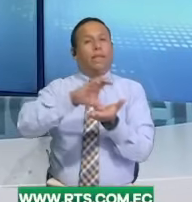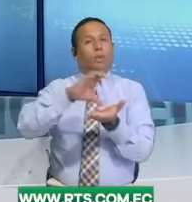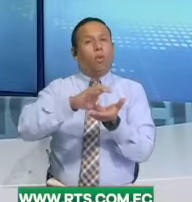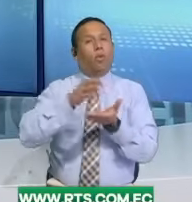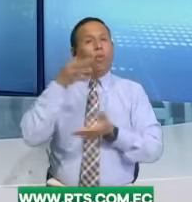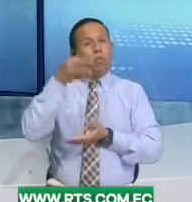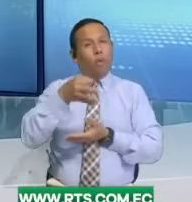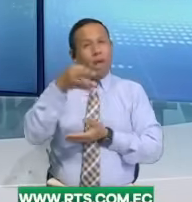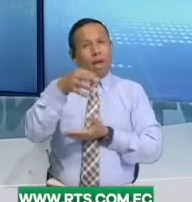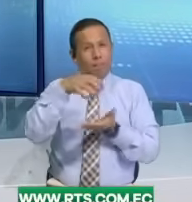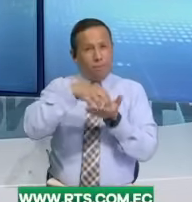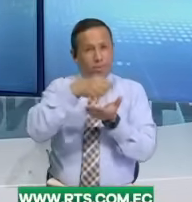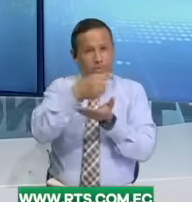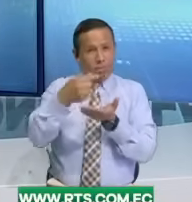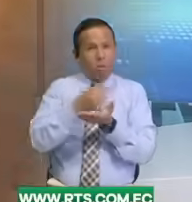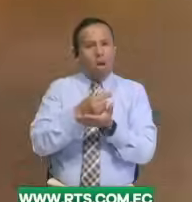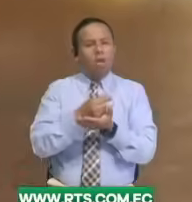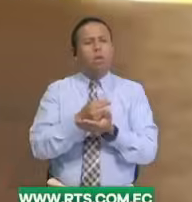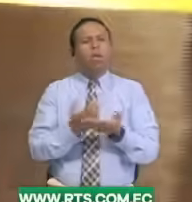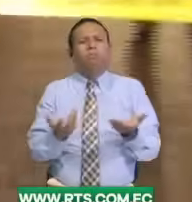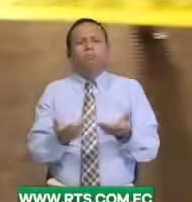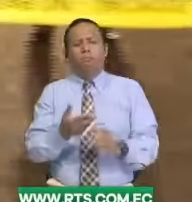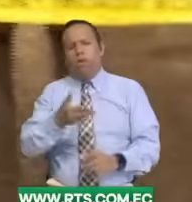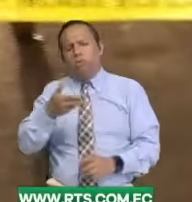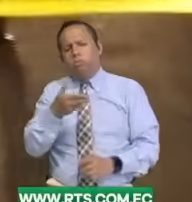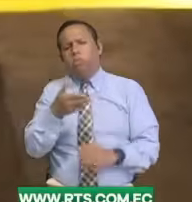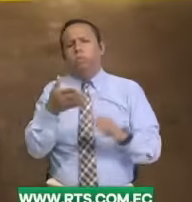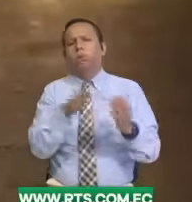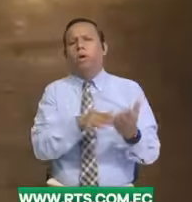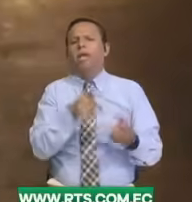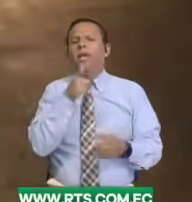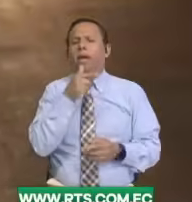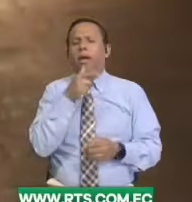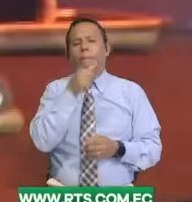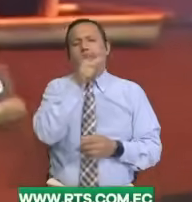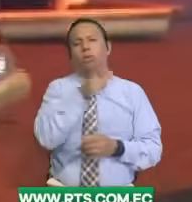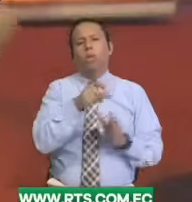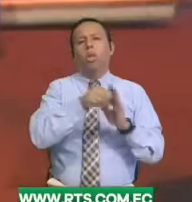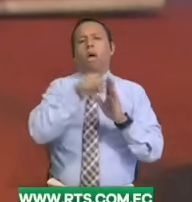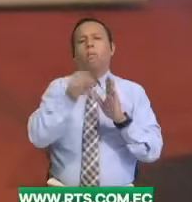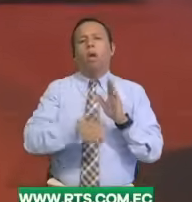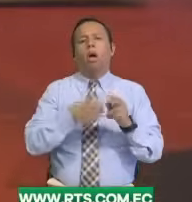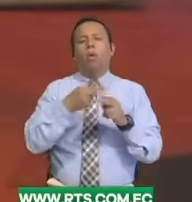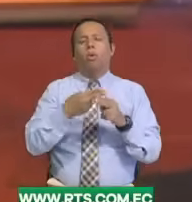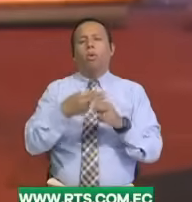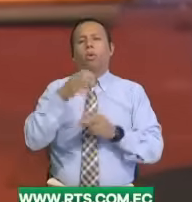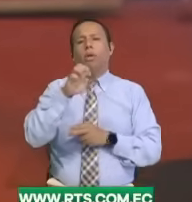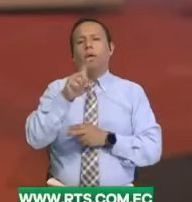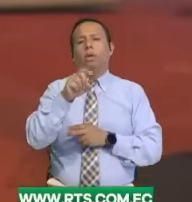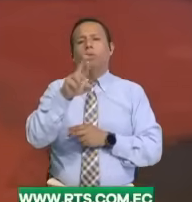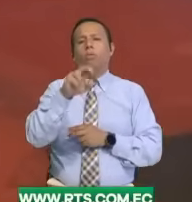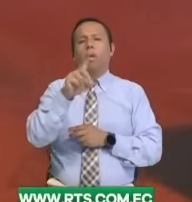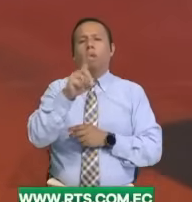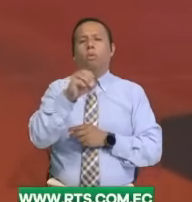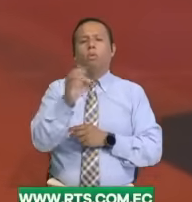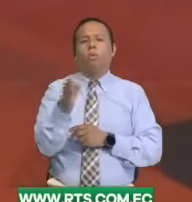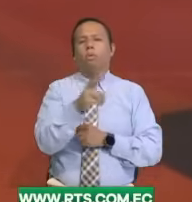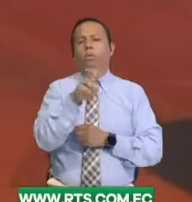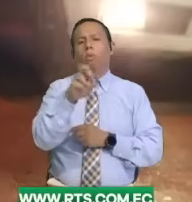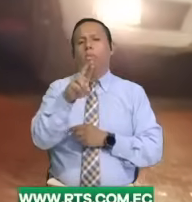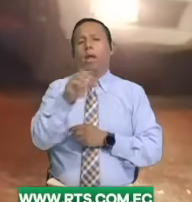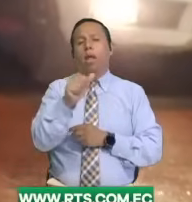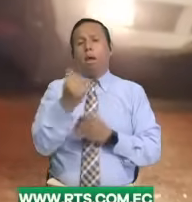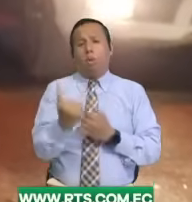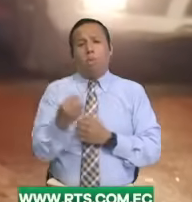la provincia del Guayas fue asesinado el abogado Eduardo Vera a las 18:30 de